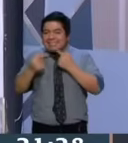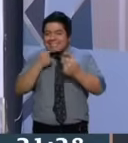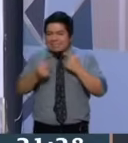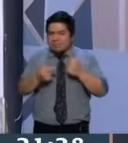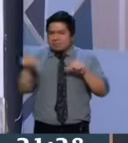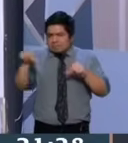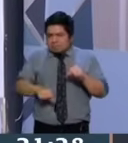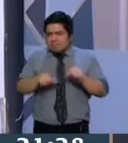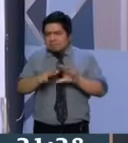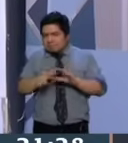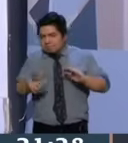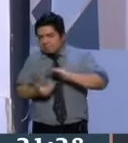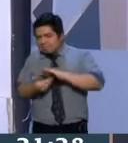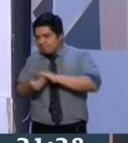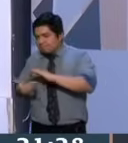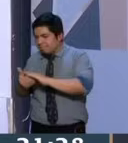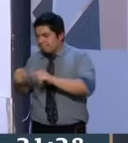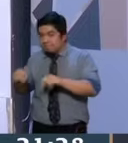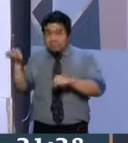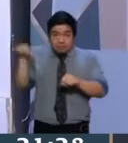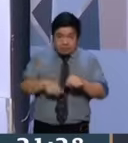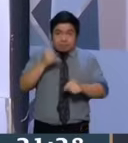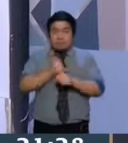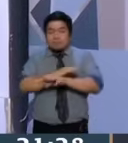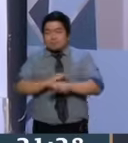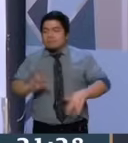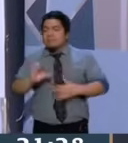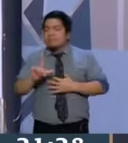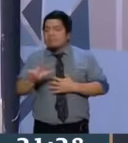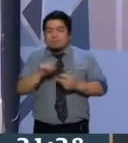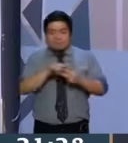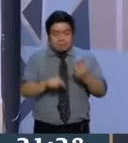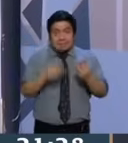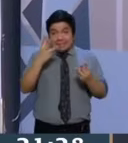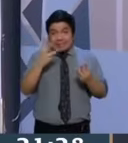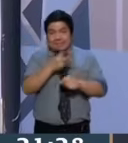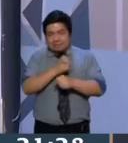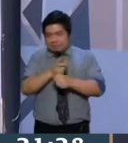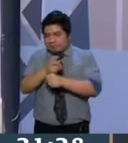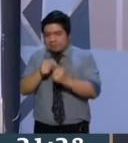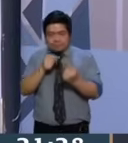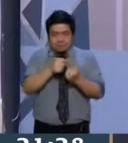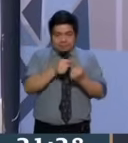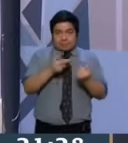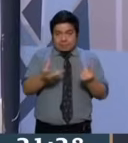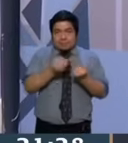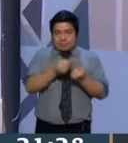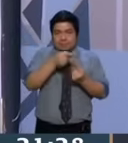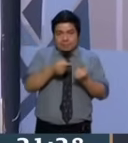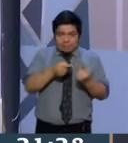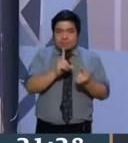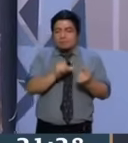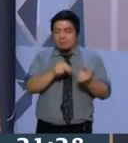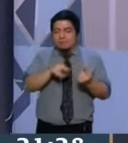Y para tener una mesa de post-debate, hoy en Informe Capital le doy la bienvenida a tres invitadas de lujo. Está con nosotros y con nosotras